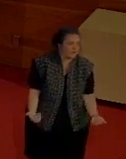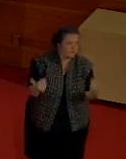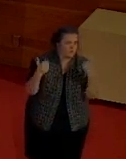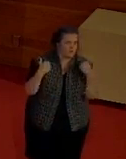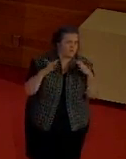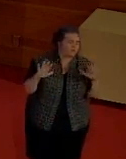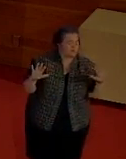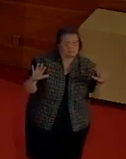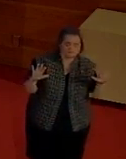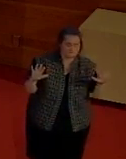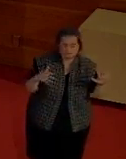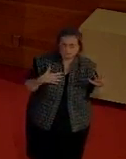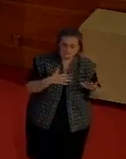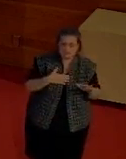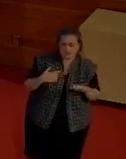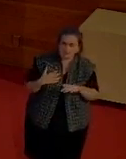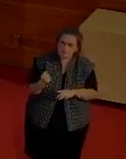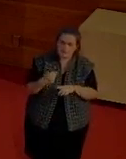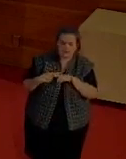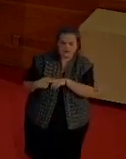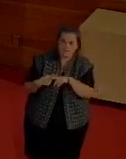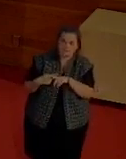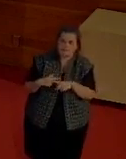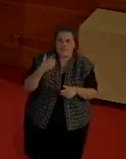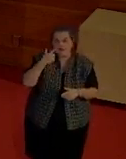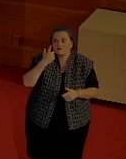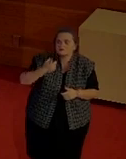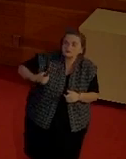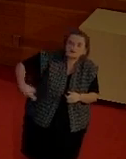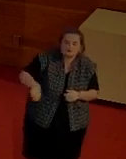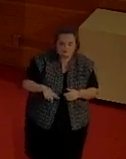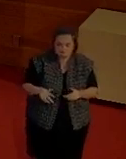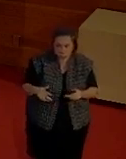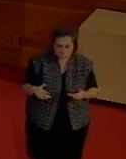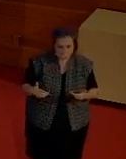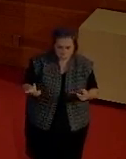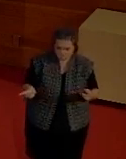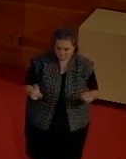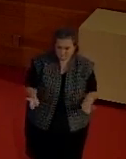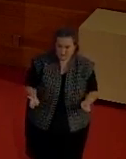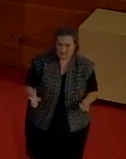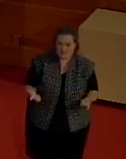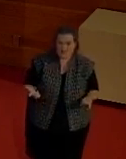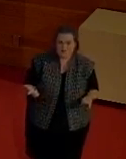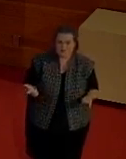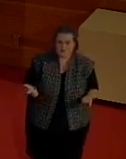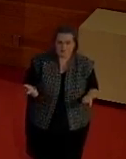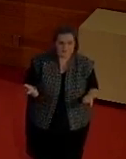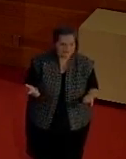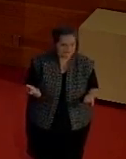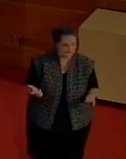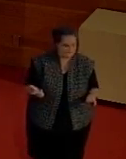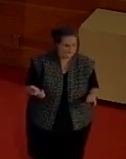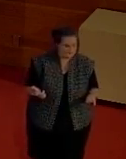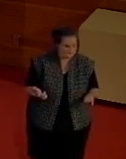vamos a compartir si os parece y ya entre todos no O sea tucidides lo que nos decía era eso y y hasta que